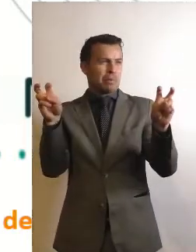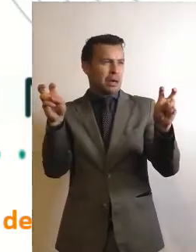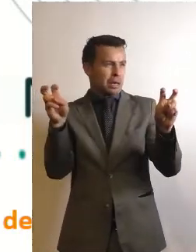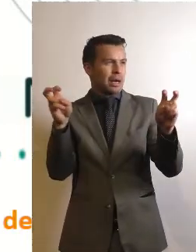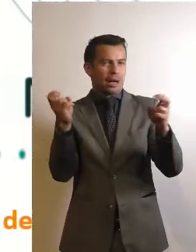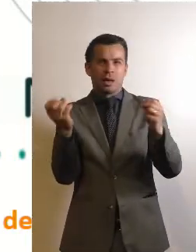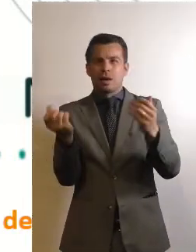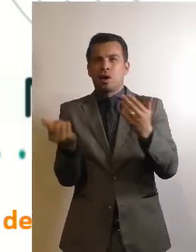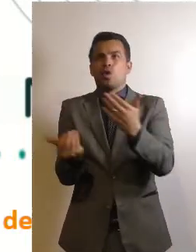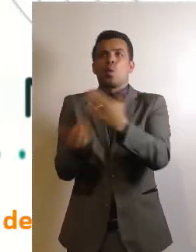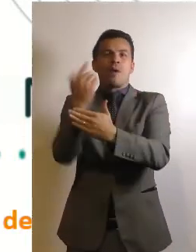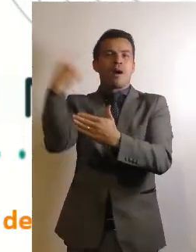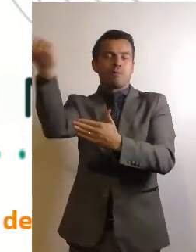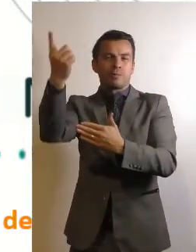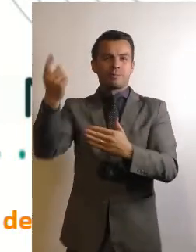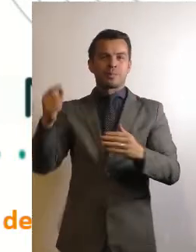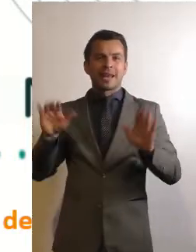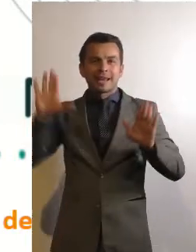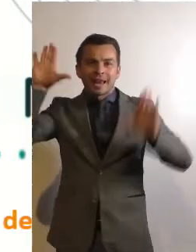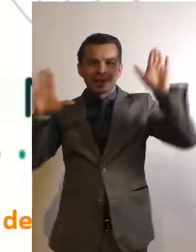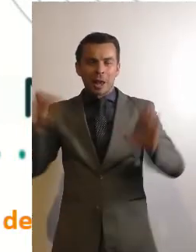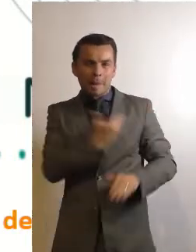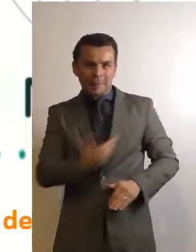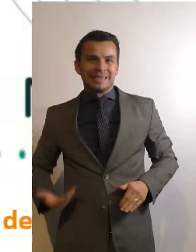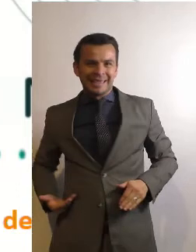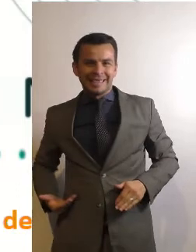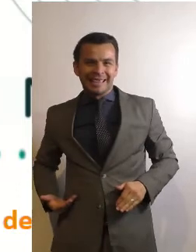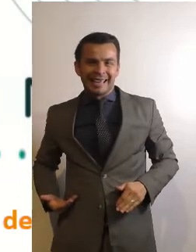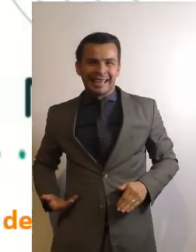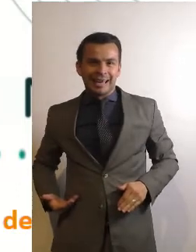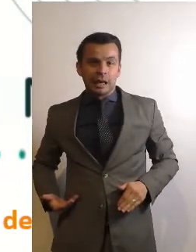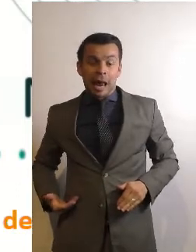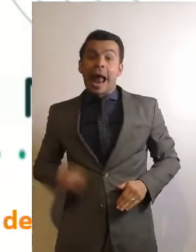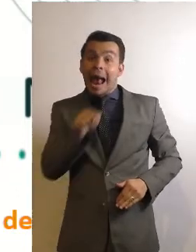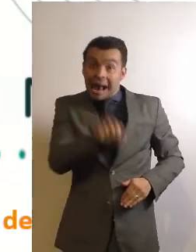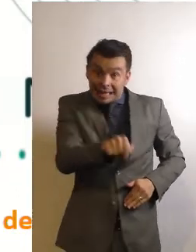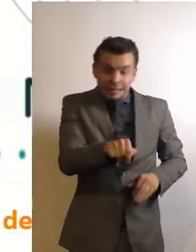los candidatos a la presidencia, pues está evaluando desde allí